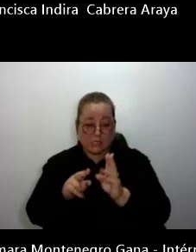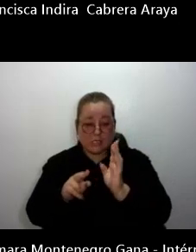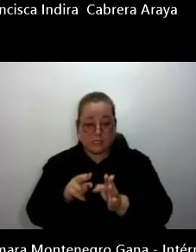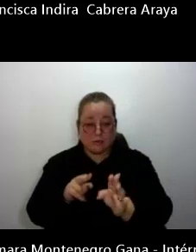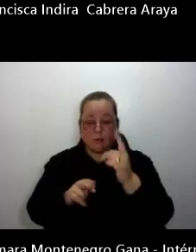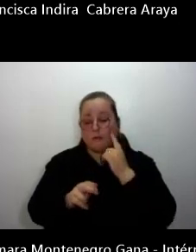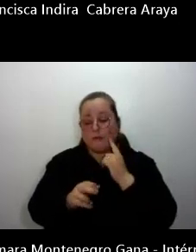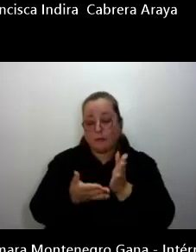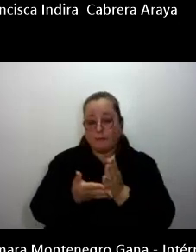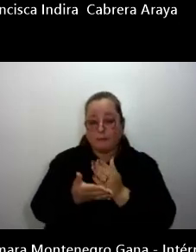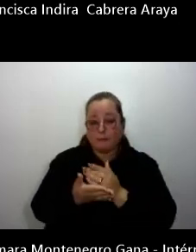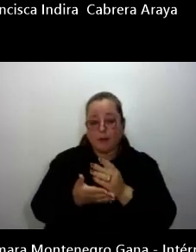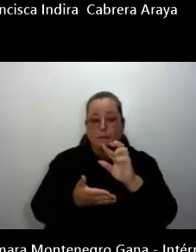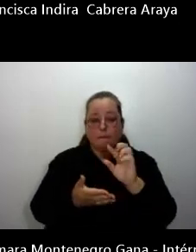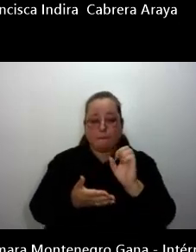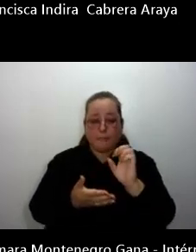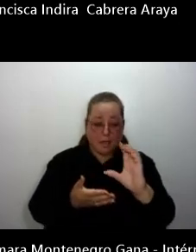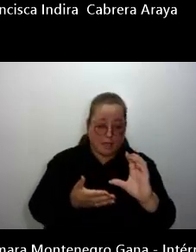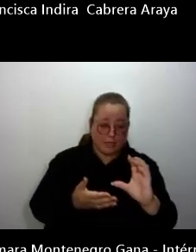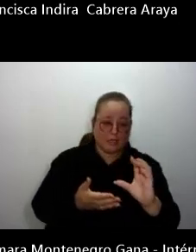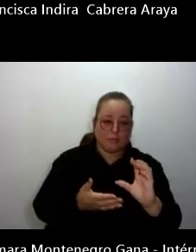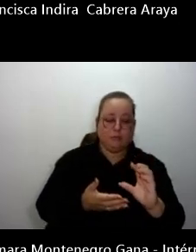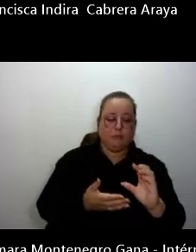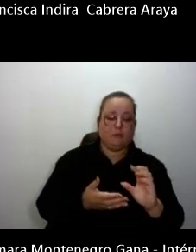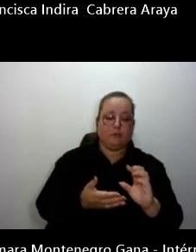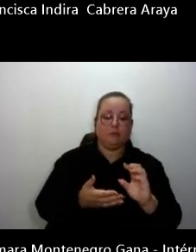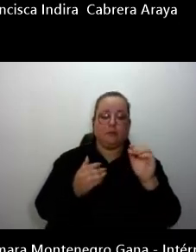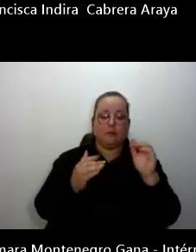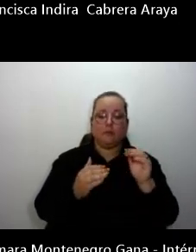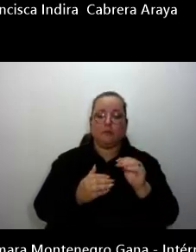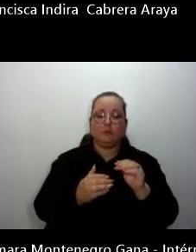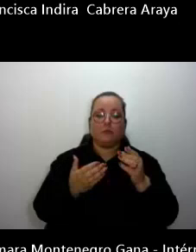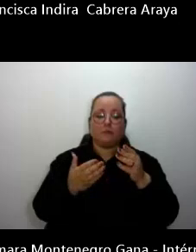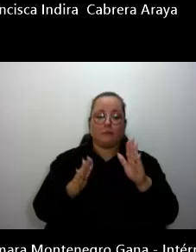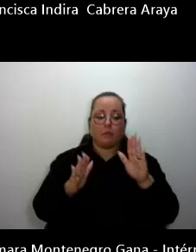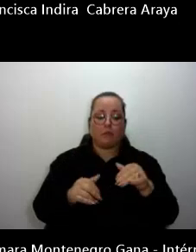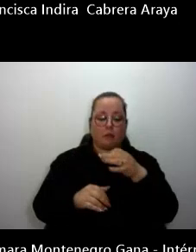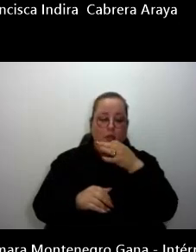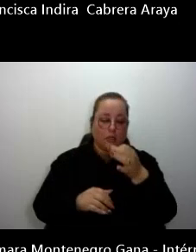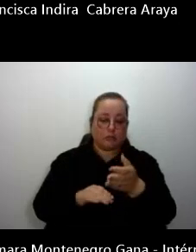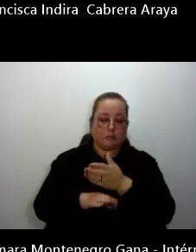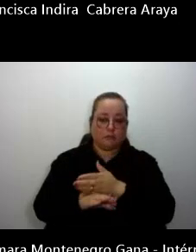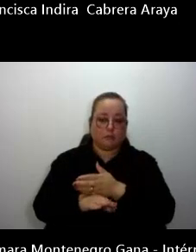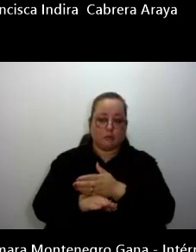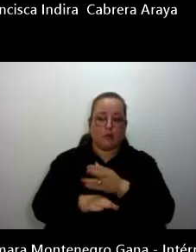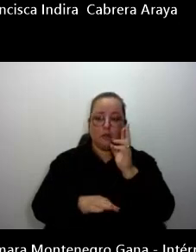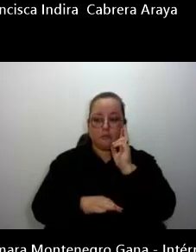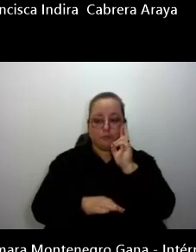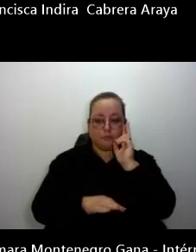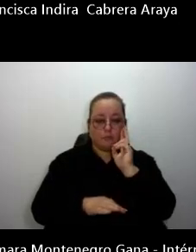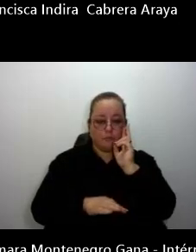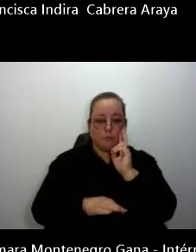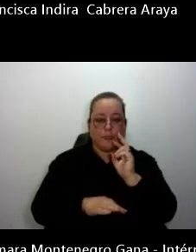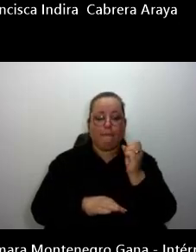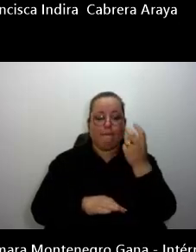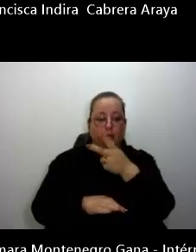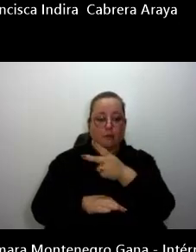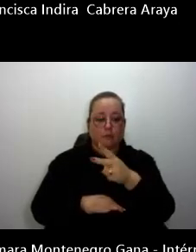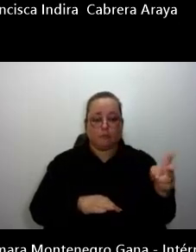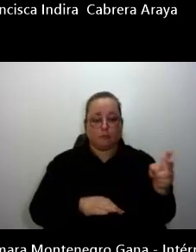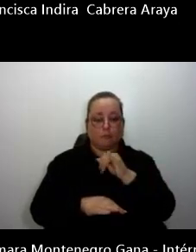plan de acompañamiento emocional y conductual. Y aquí, como lo mencionábamos anteriormente, recuerden que son 2 semanas después